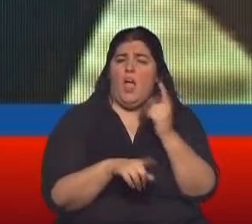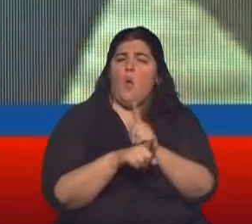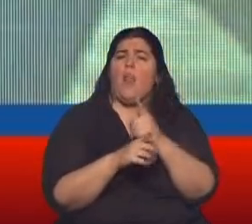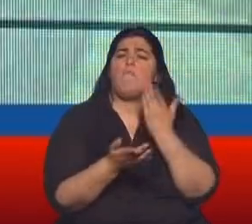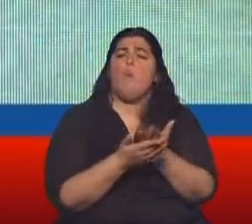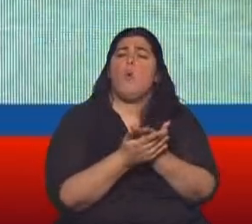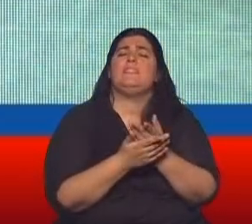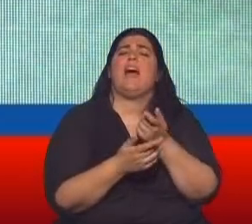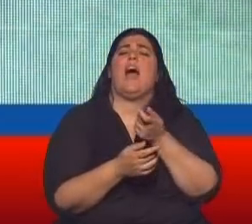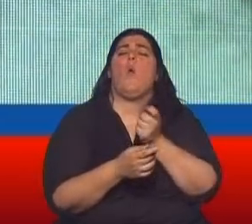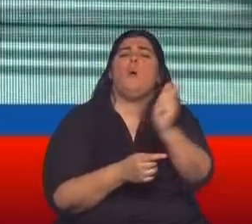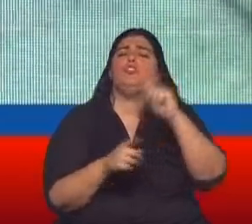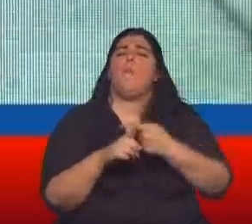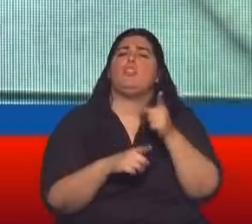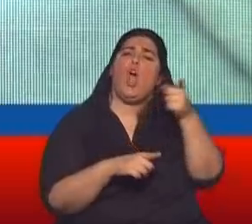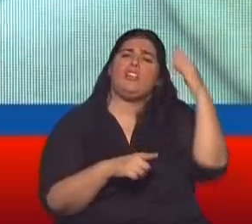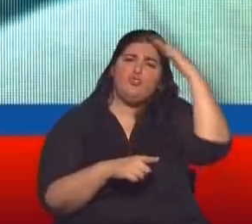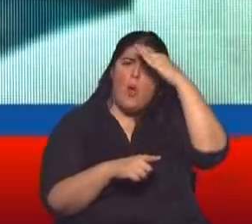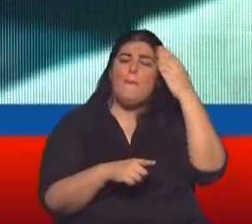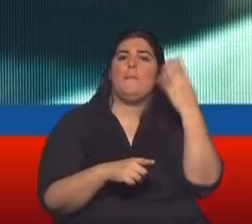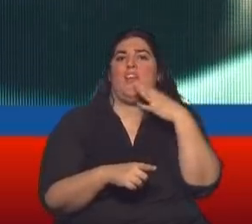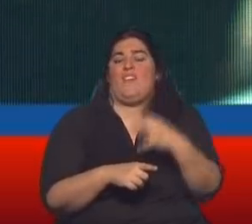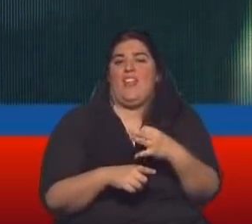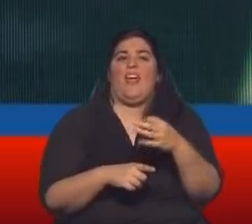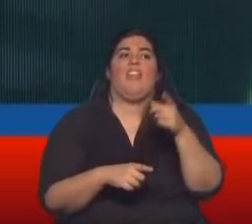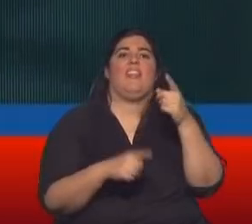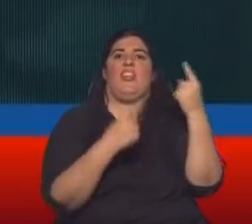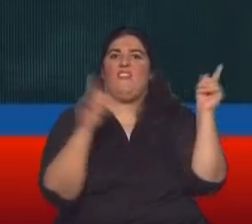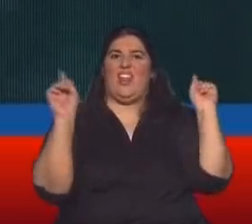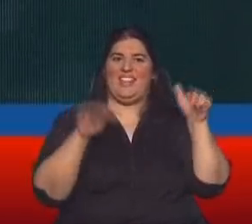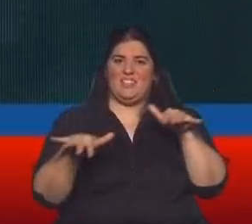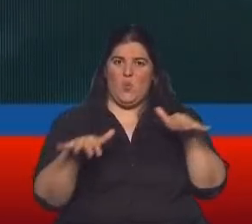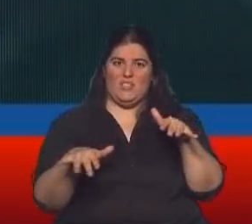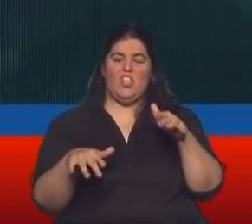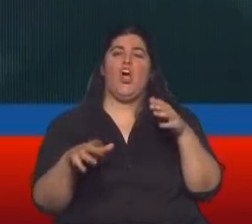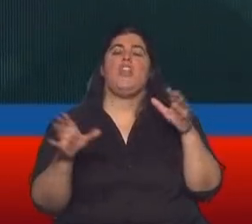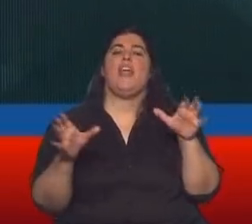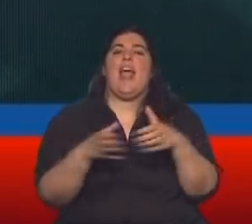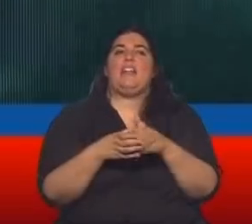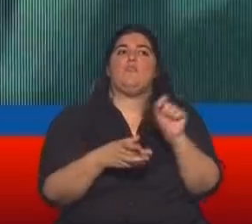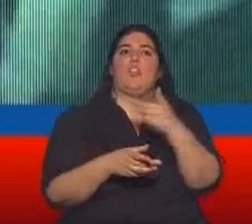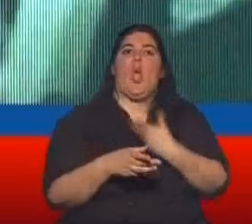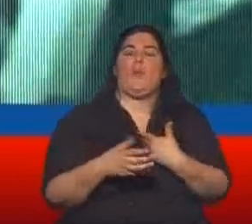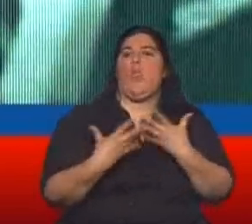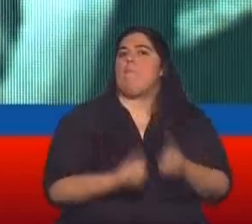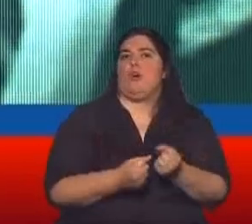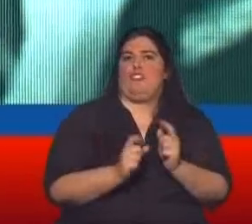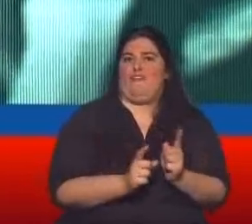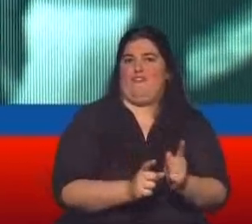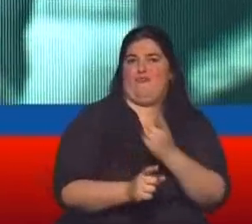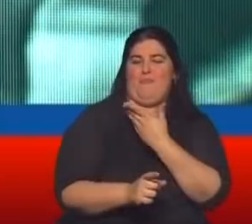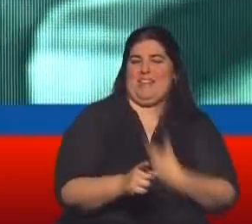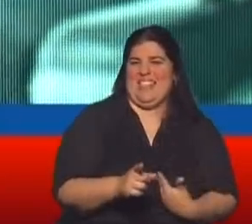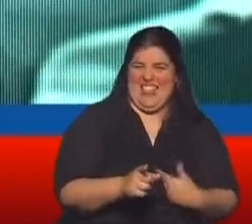Ahora, tenés 2 partidos y el Partido Republicano es más orgánico y es mayoritario, o casi mayoritario, y sostiene al presidente. Entonces estos